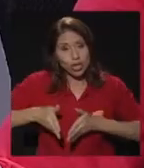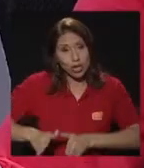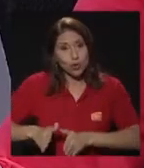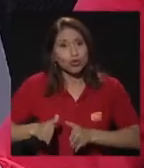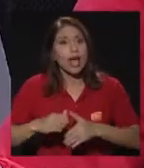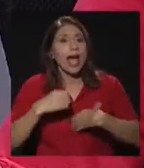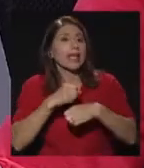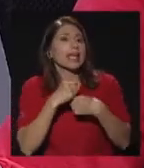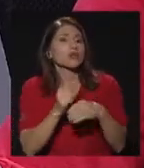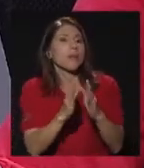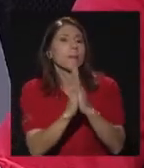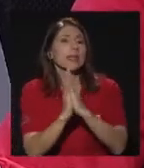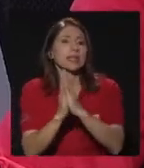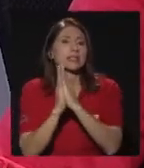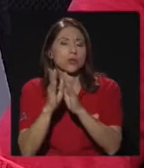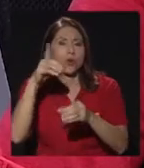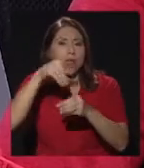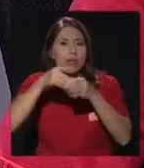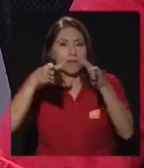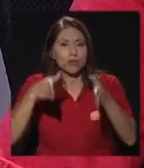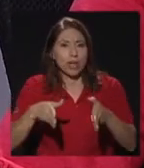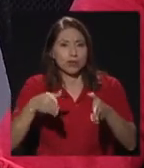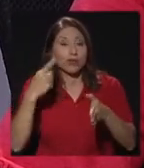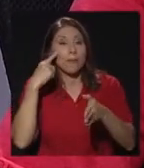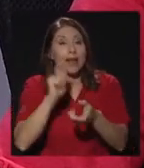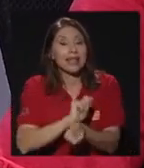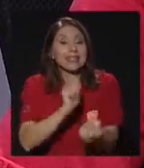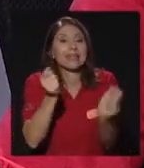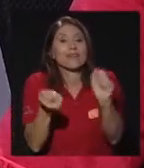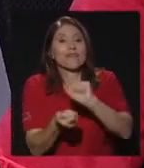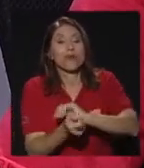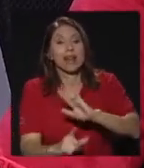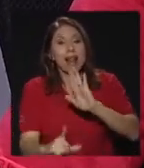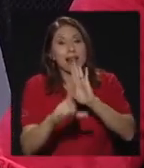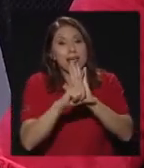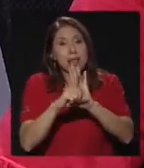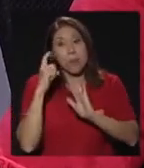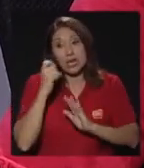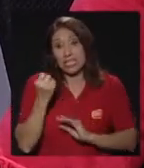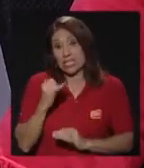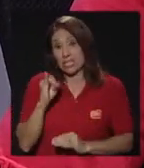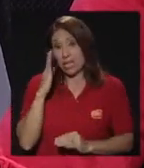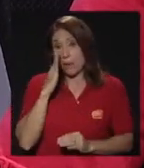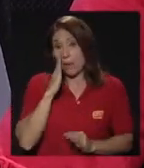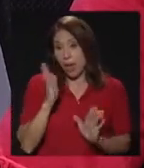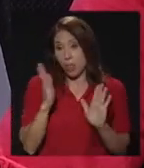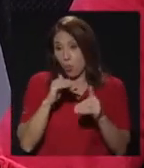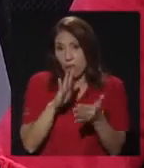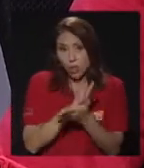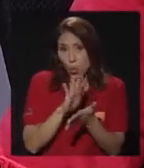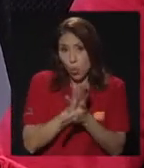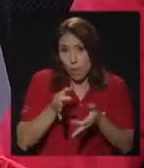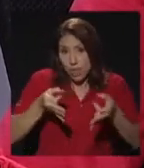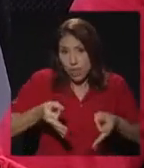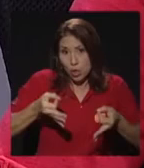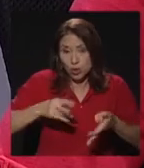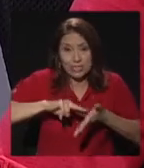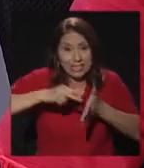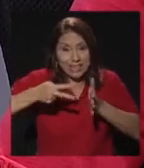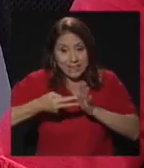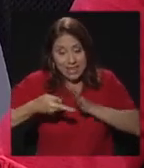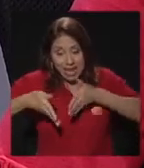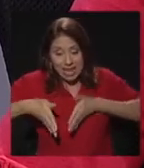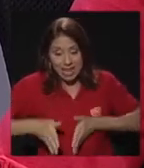diputados de que se reforme la ley, porque si la madre está indocumentada, eso significa que la niña o el niño costarricense, el